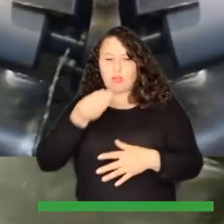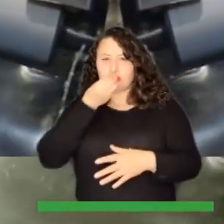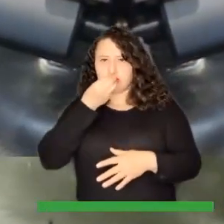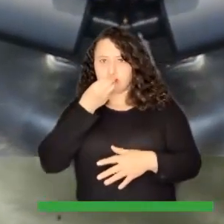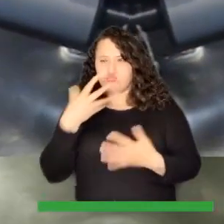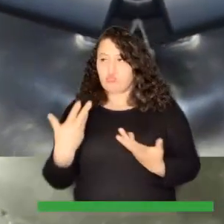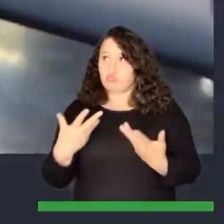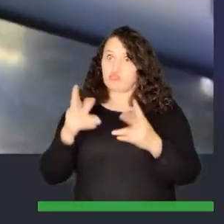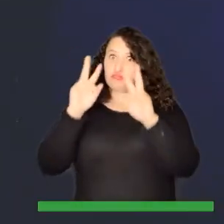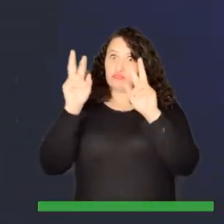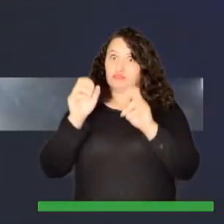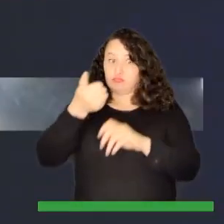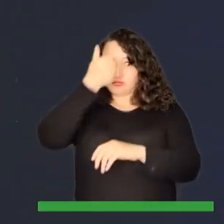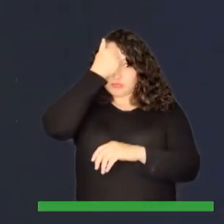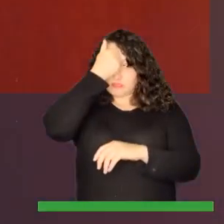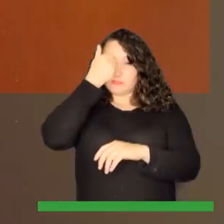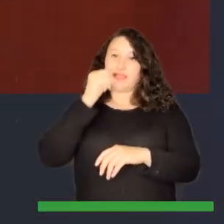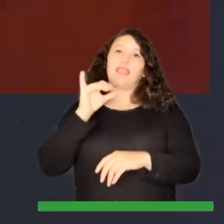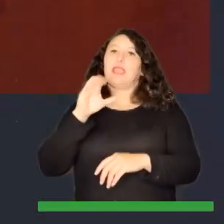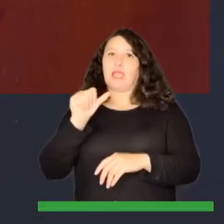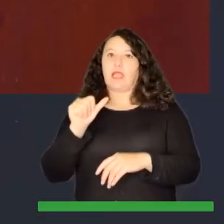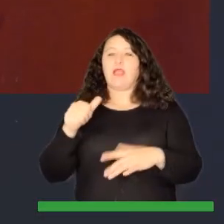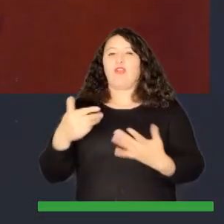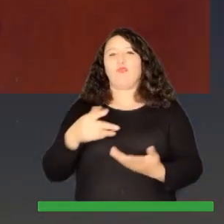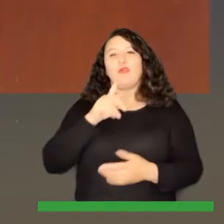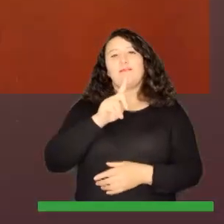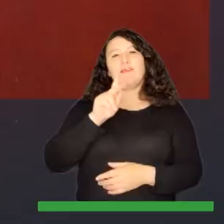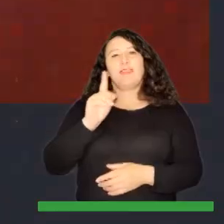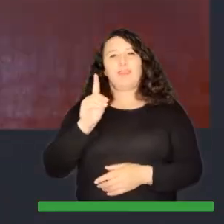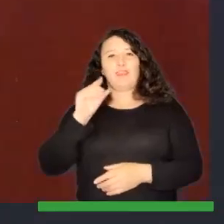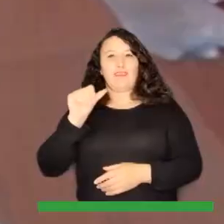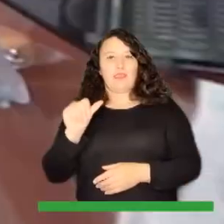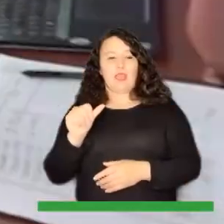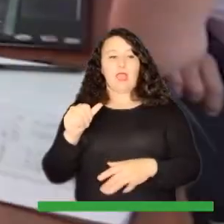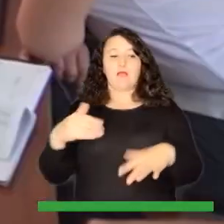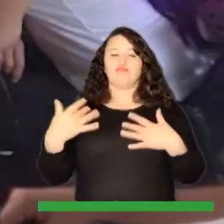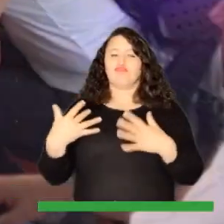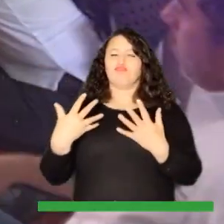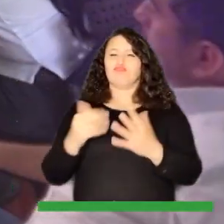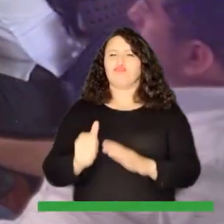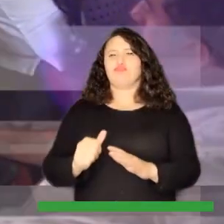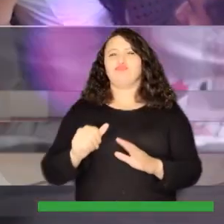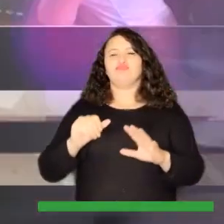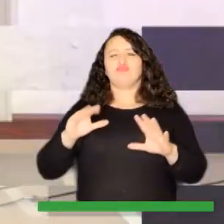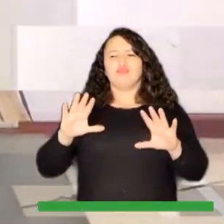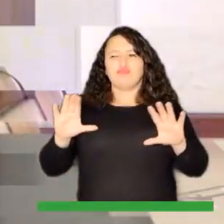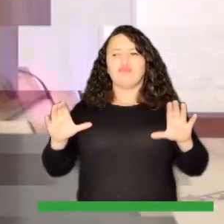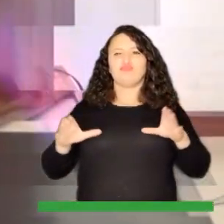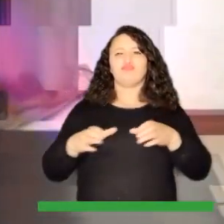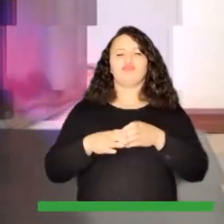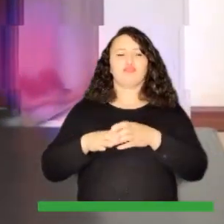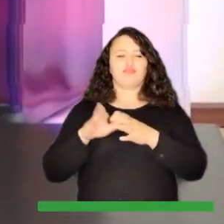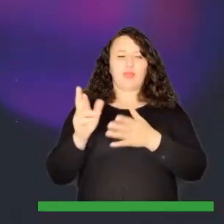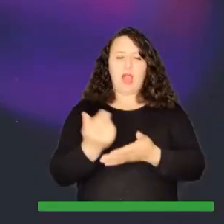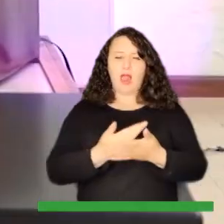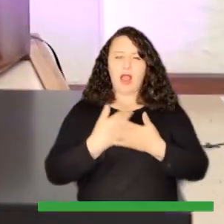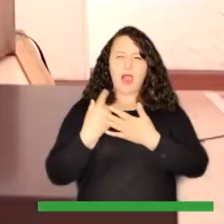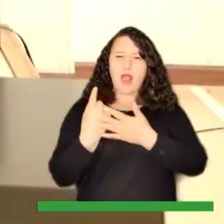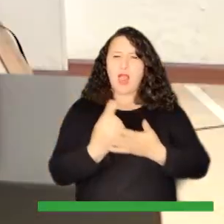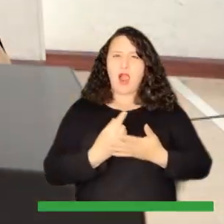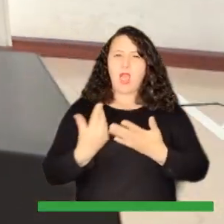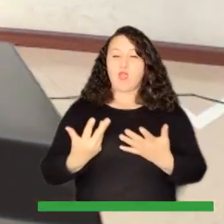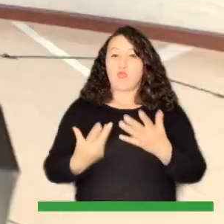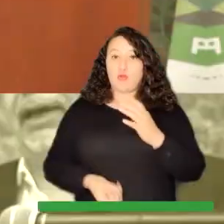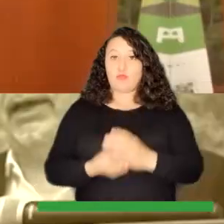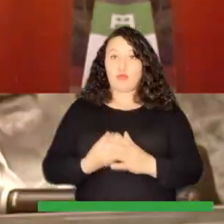un tema crucial, el ICA, en colaboración con el IICA y la FDA, llevó a cabo un simposio fundamental sobre la inocuidad de los productos